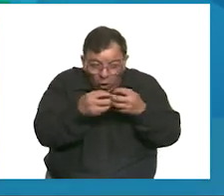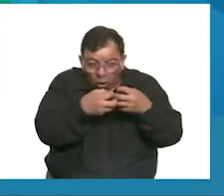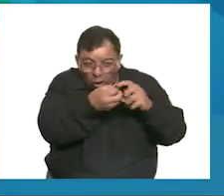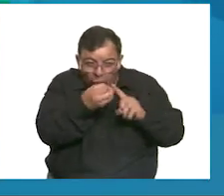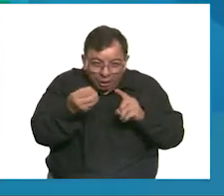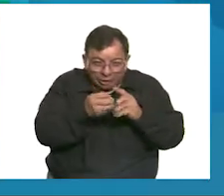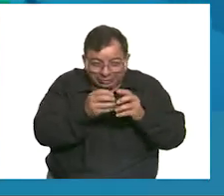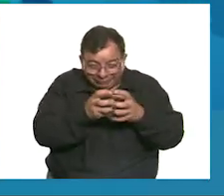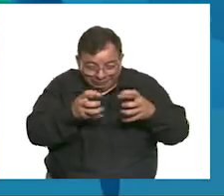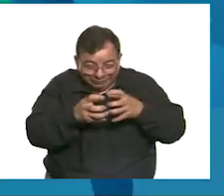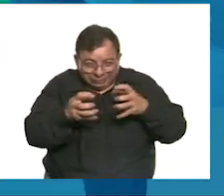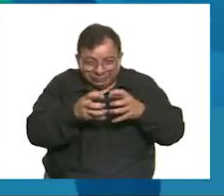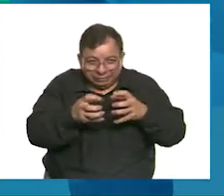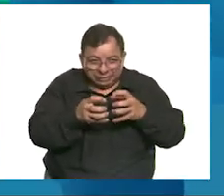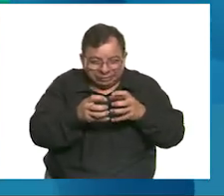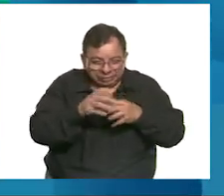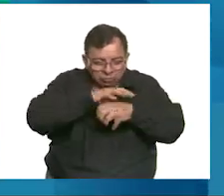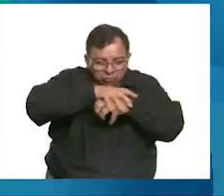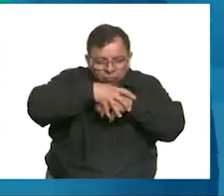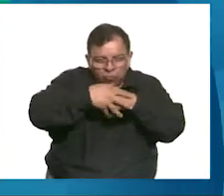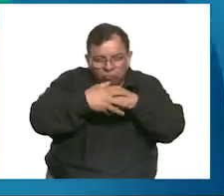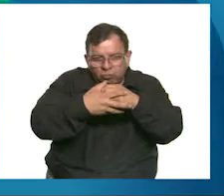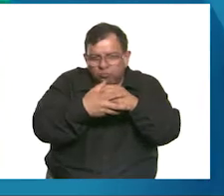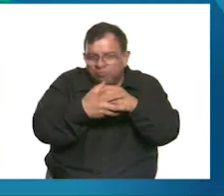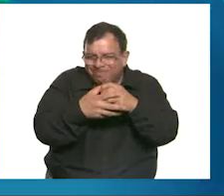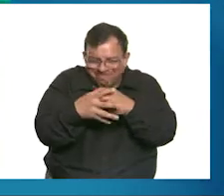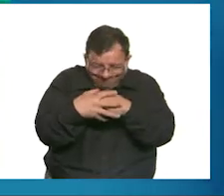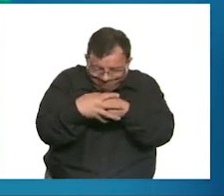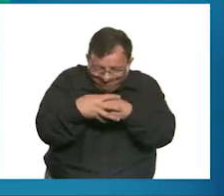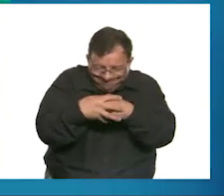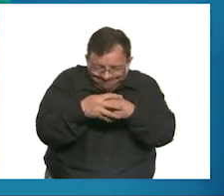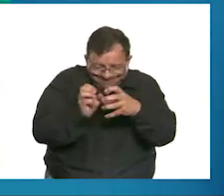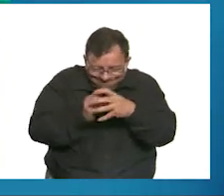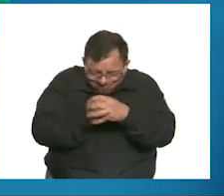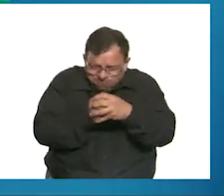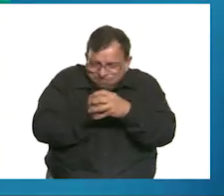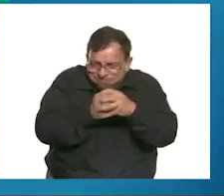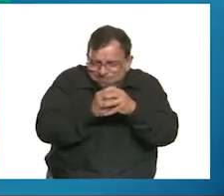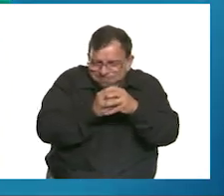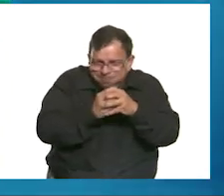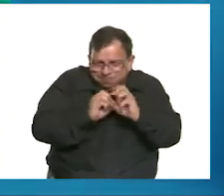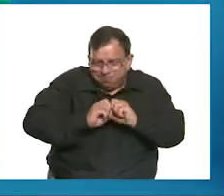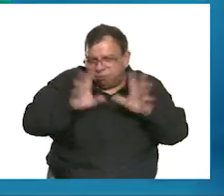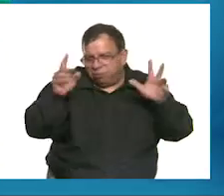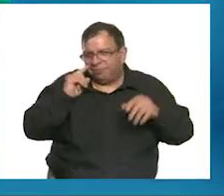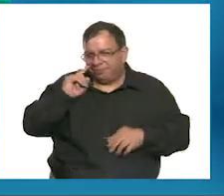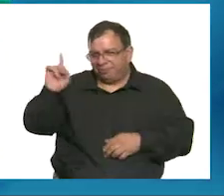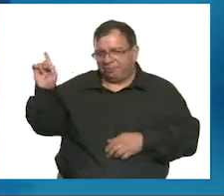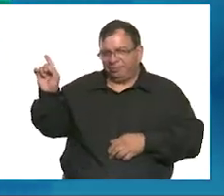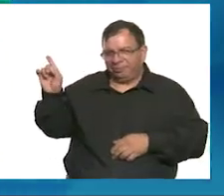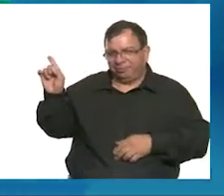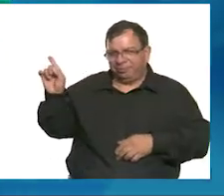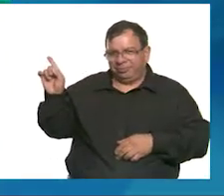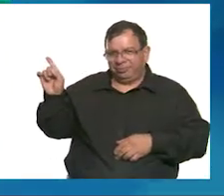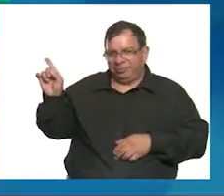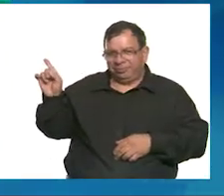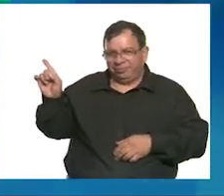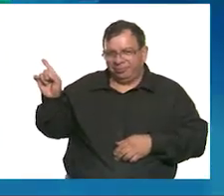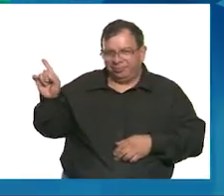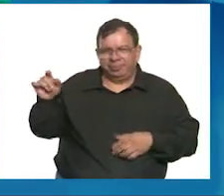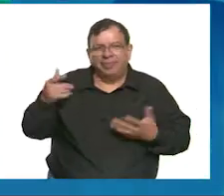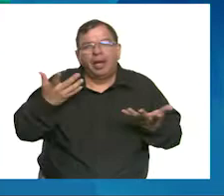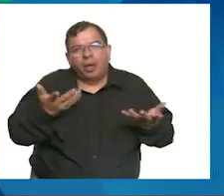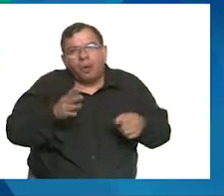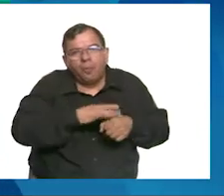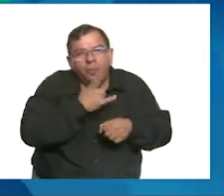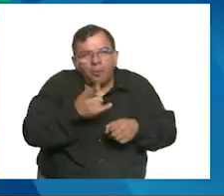buscando más espacio, pero la cascarita que las cubre no las deja salir. Empujan todavía más y ¡pum! Revientan la cascarita. ¿Ves? Por